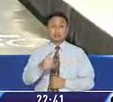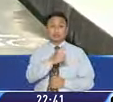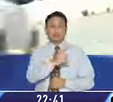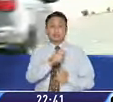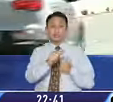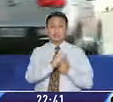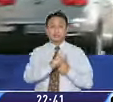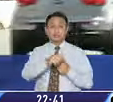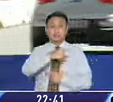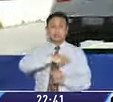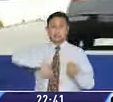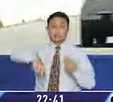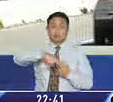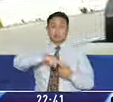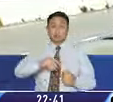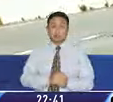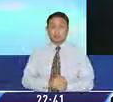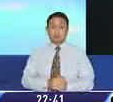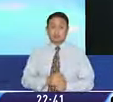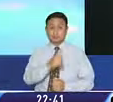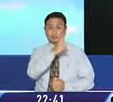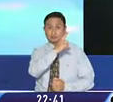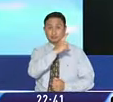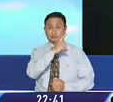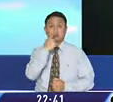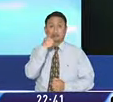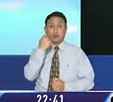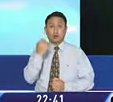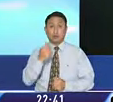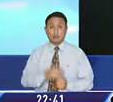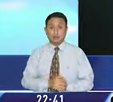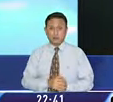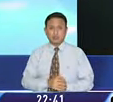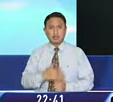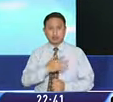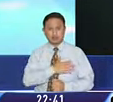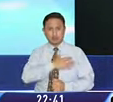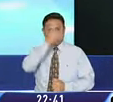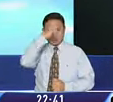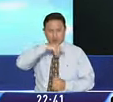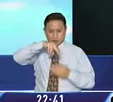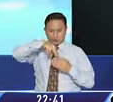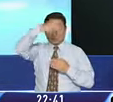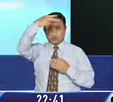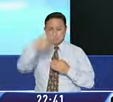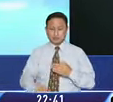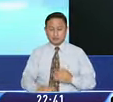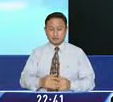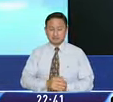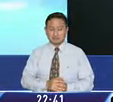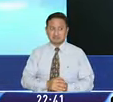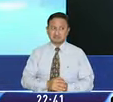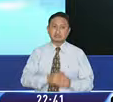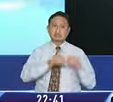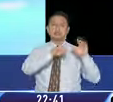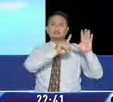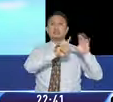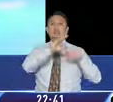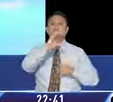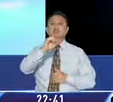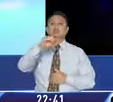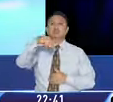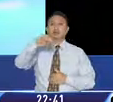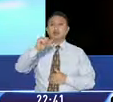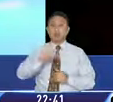altura del redondel de Ciudad Bicentenario de un hombre con las intenciones de saltar cerca de 60 metros. Los policías llegaron